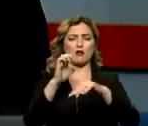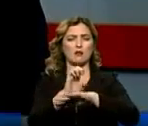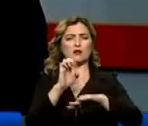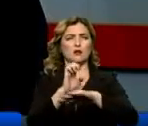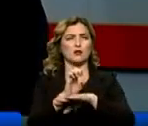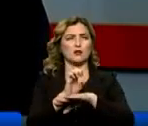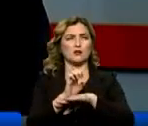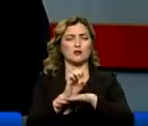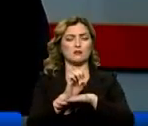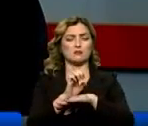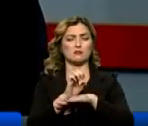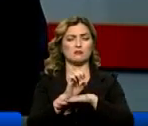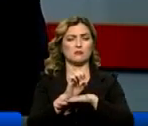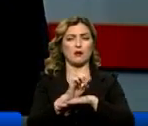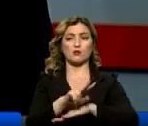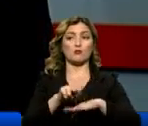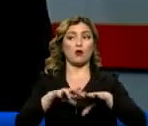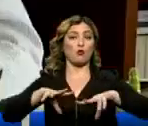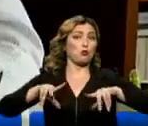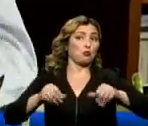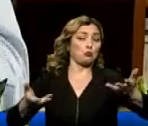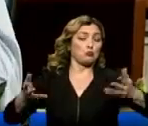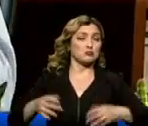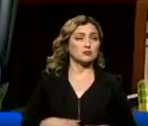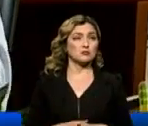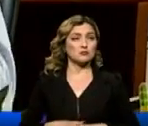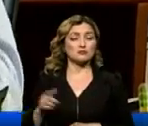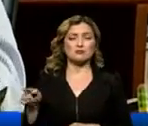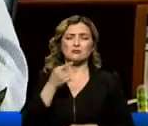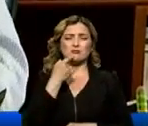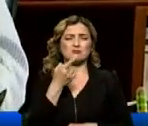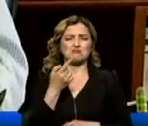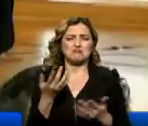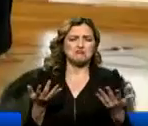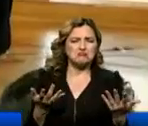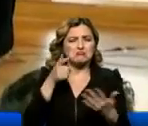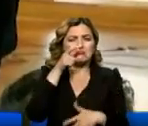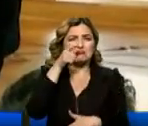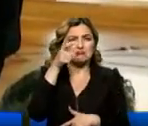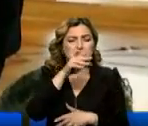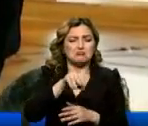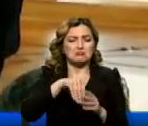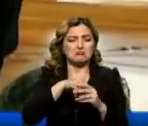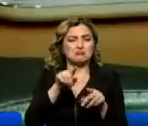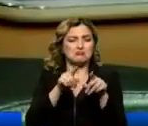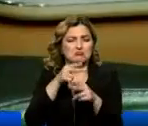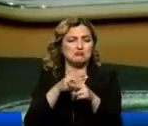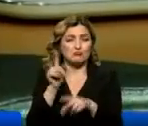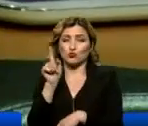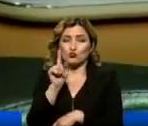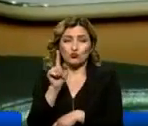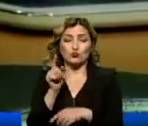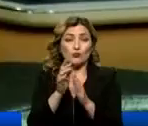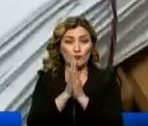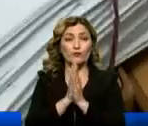en la que se ha normalizado la corrupción. A Hernán Pérez Luz no le llama la atención que la fiscal no haya incluido algunos nombres y